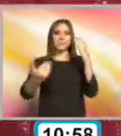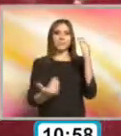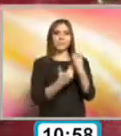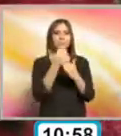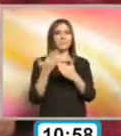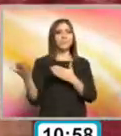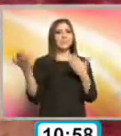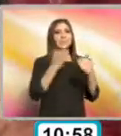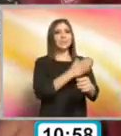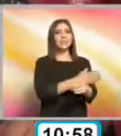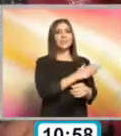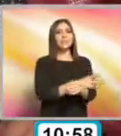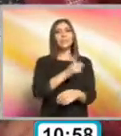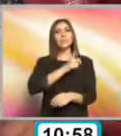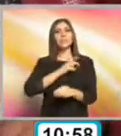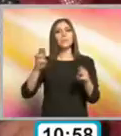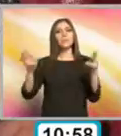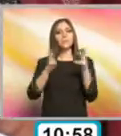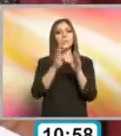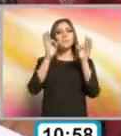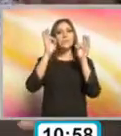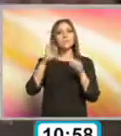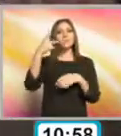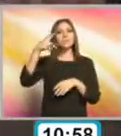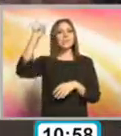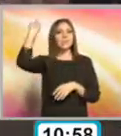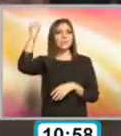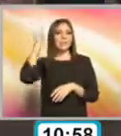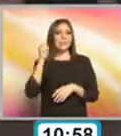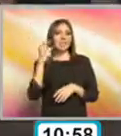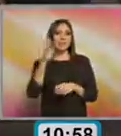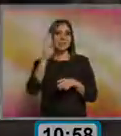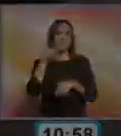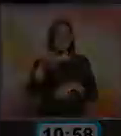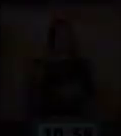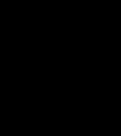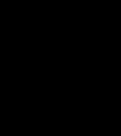adelante. Pura música de tambora y de Sinaloa. ¿Qué les parece? Puro Sinaloa. Muchísimas gracias.